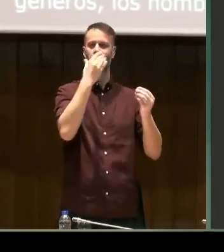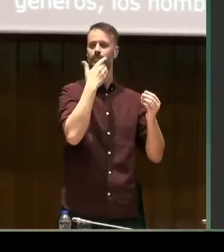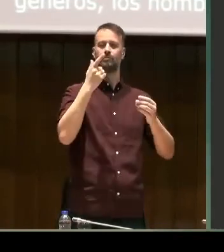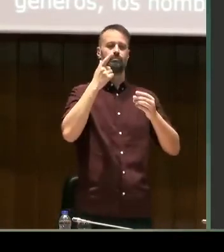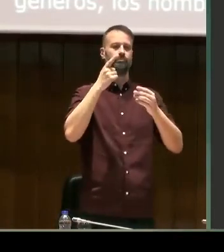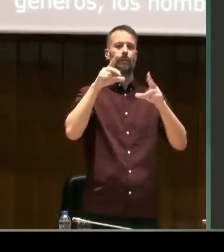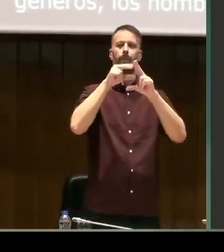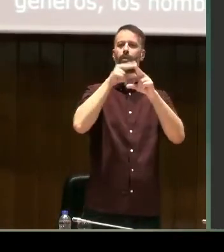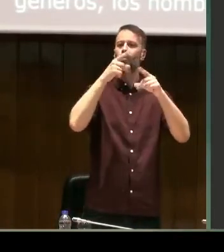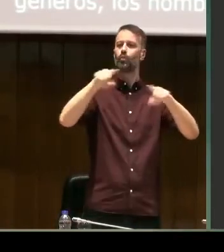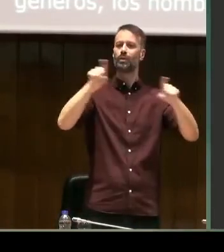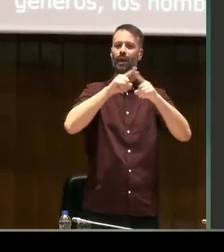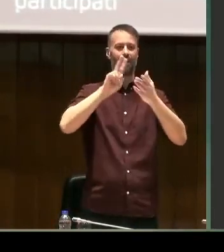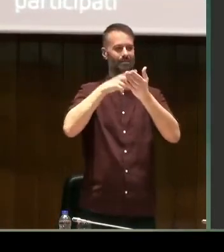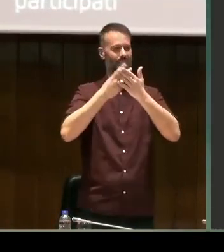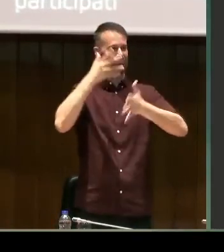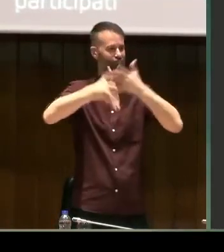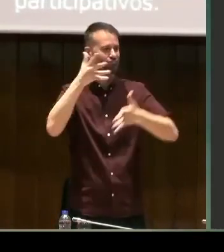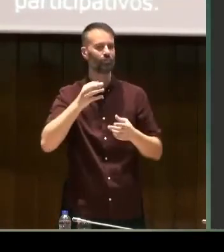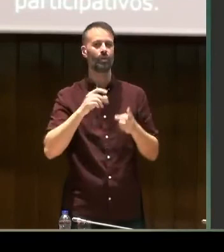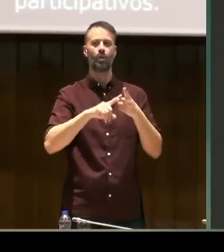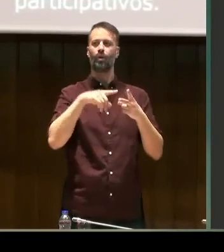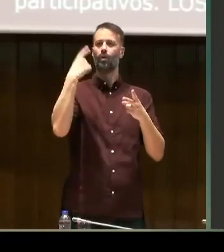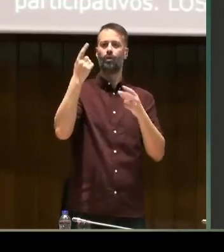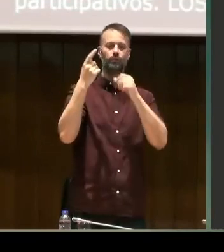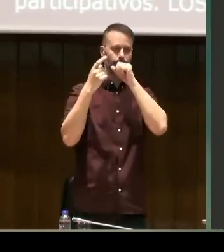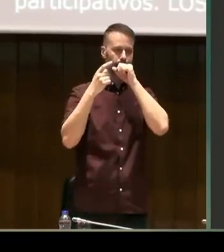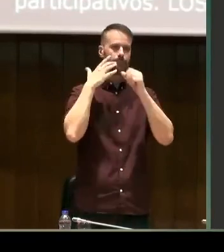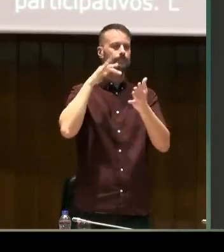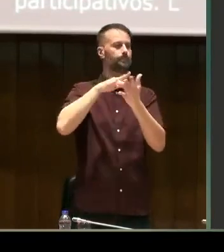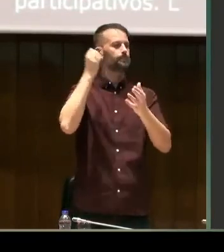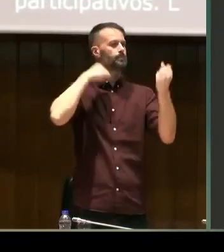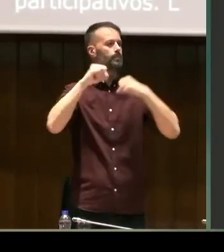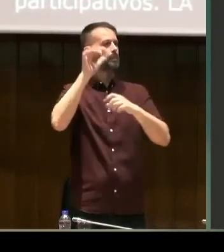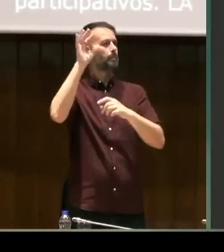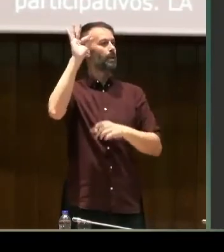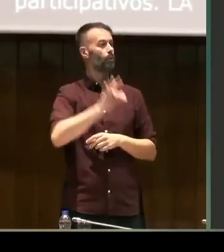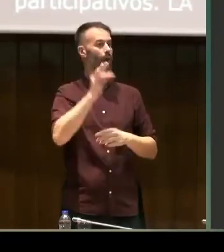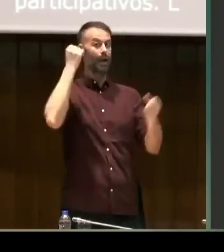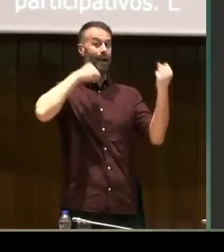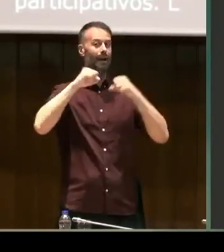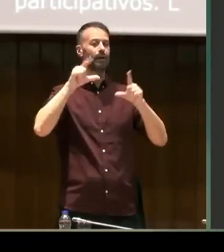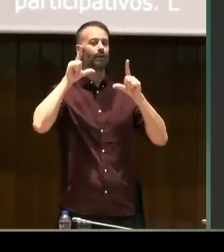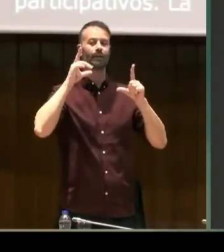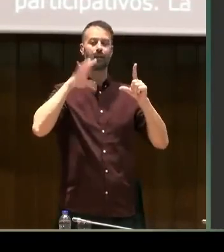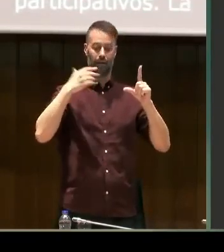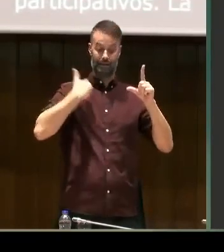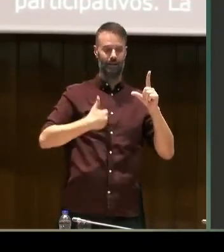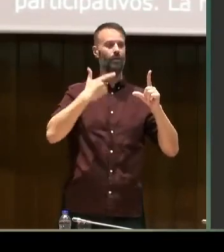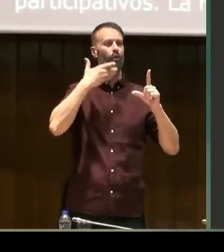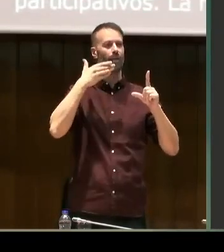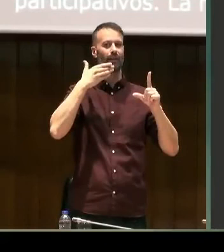personas oyentes. Pues hay muchos vídeos musicales que cuentan con intérpretes de lengua de signos, también